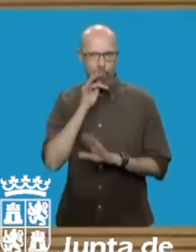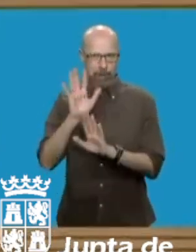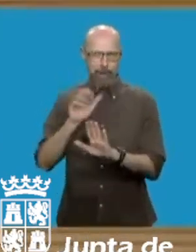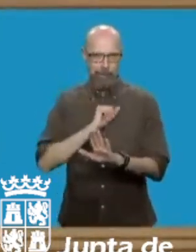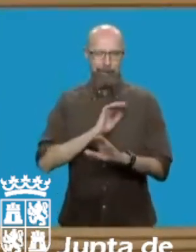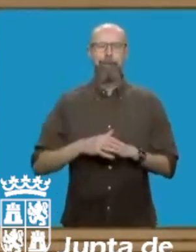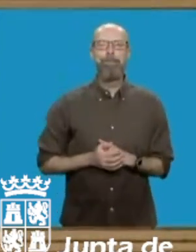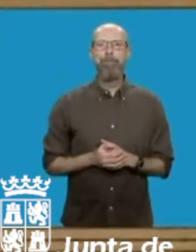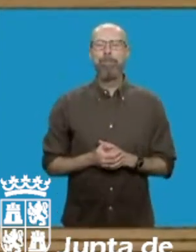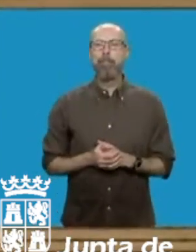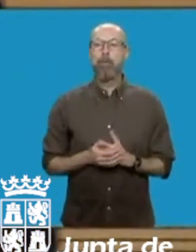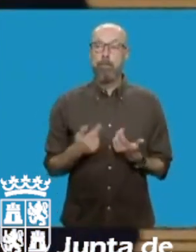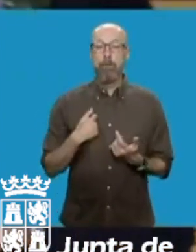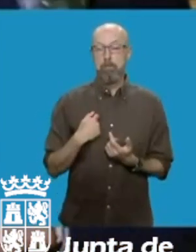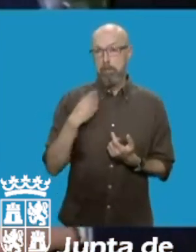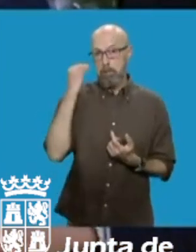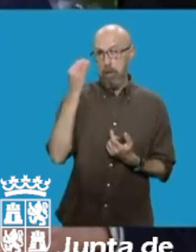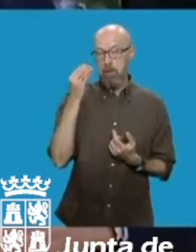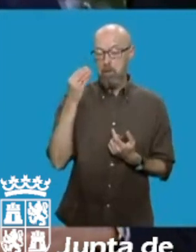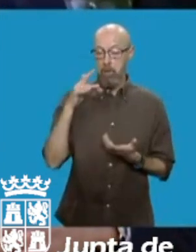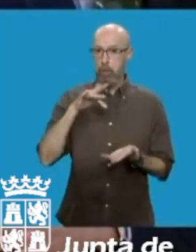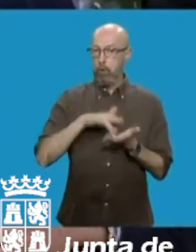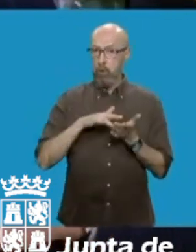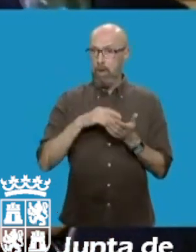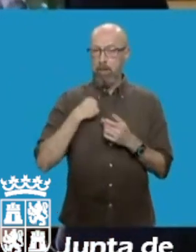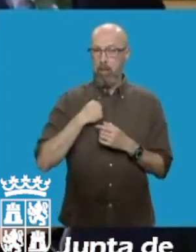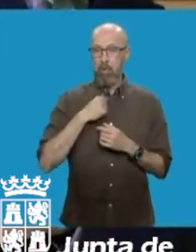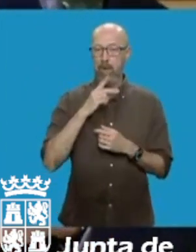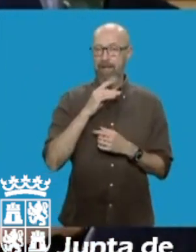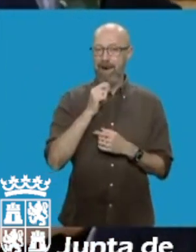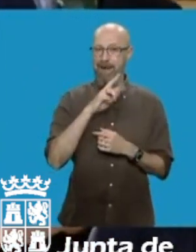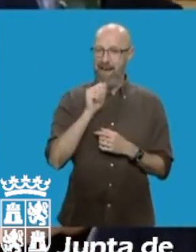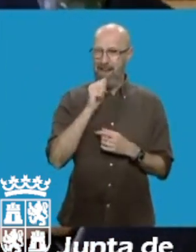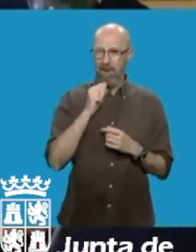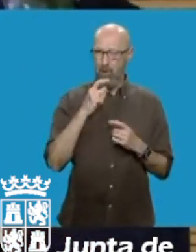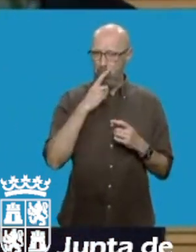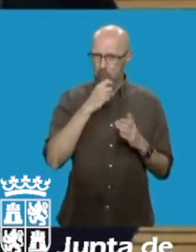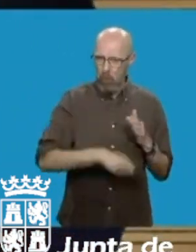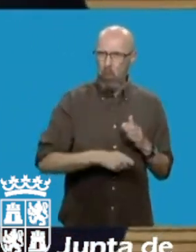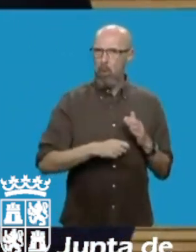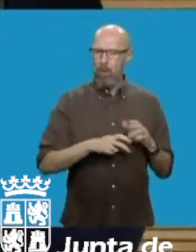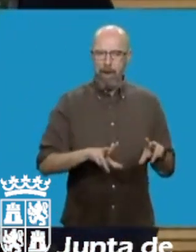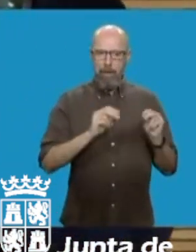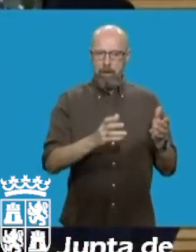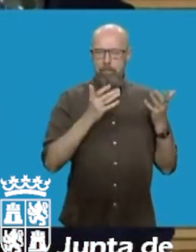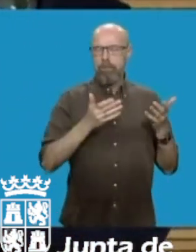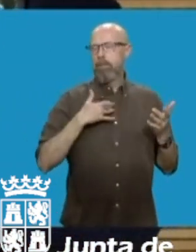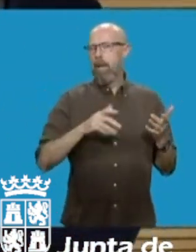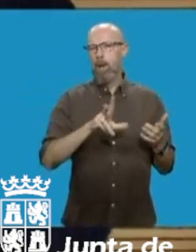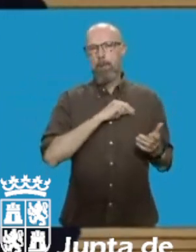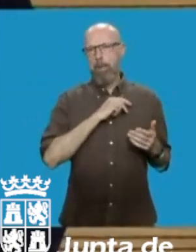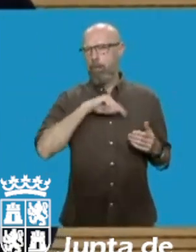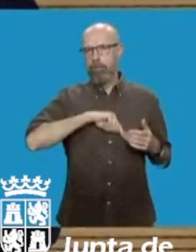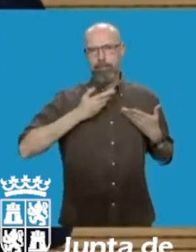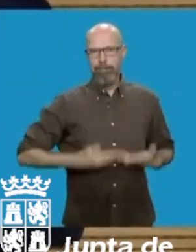Hoy no te escapas. Imagino que terminar un rally tan duro, tan exigente, tan sacrificado como es el Dakar ya es un premio en sí mismo, pero hacerlo,